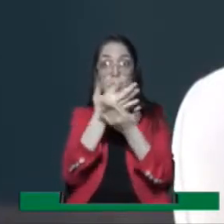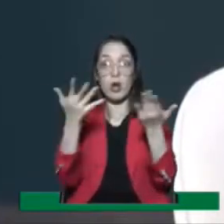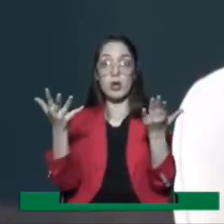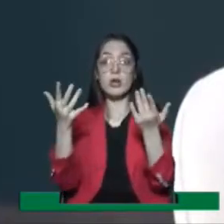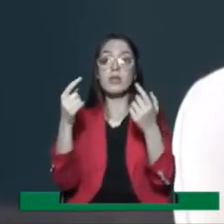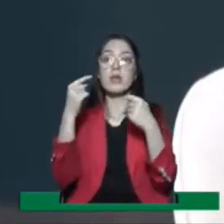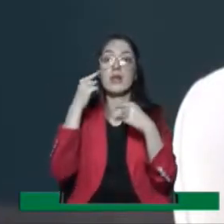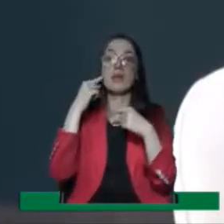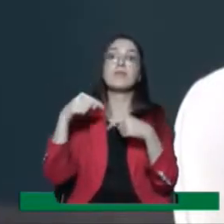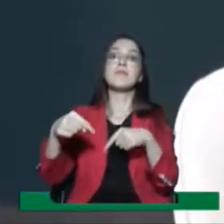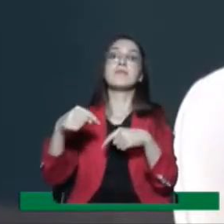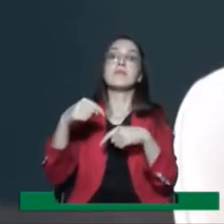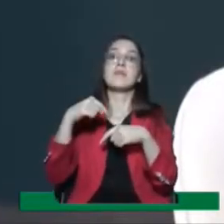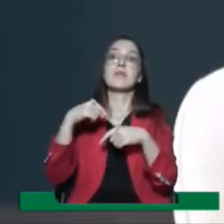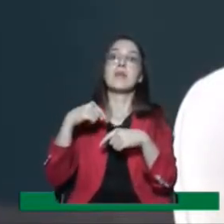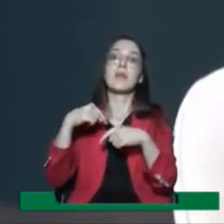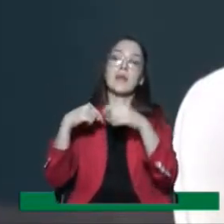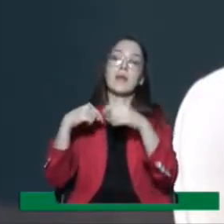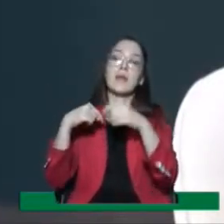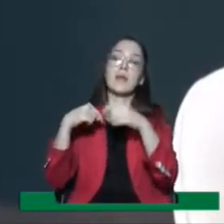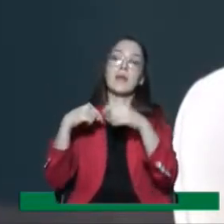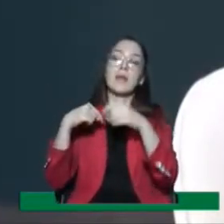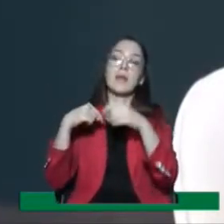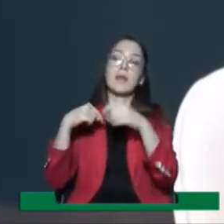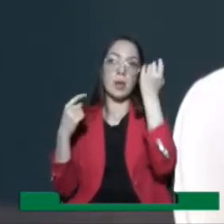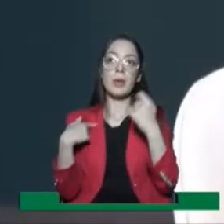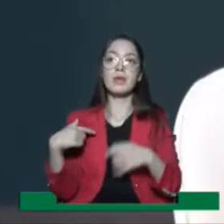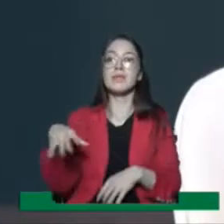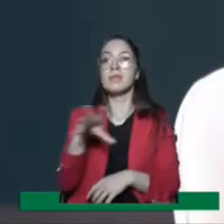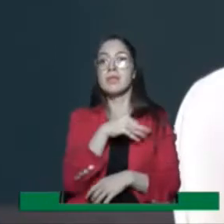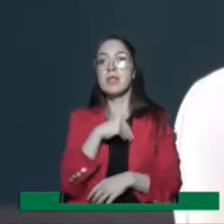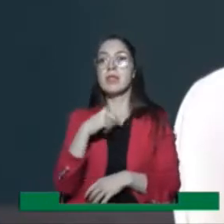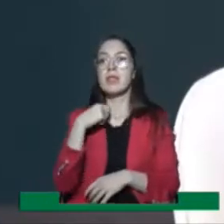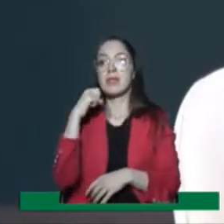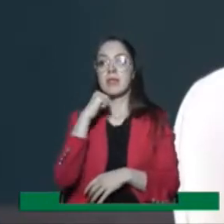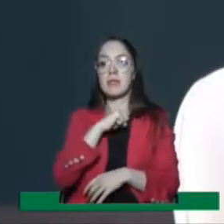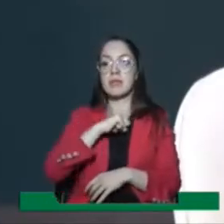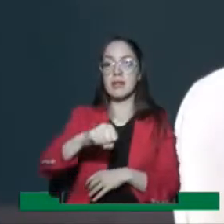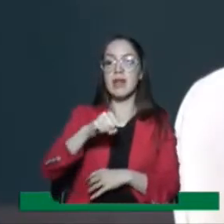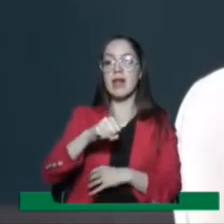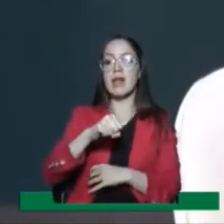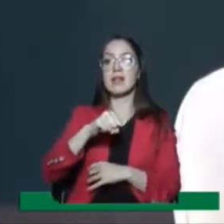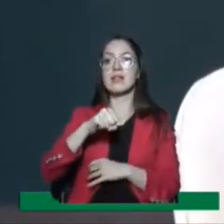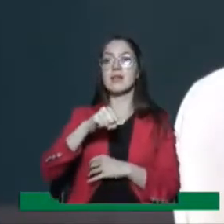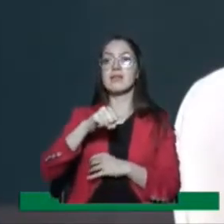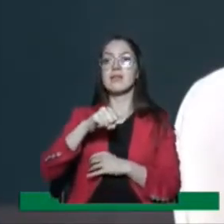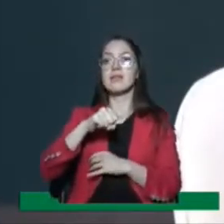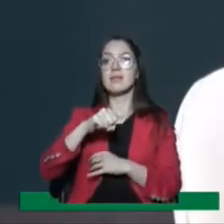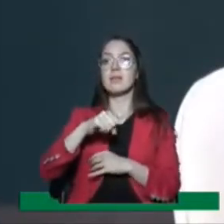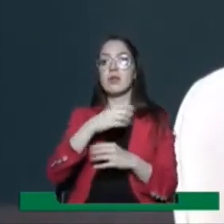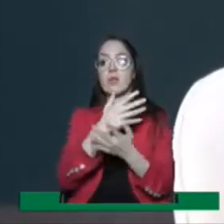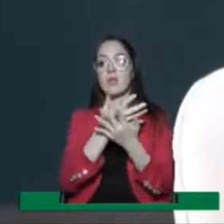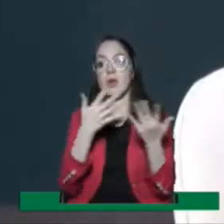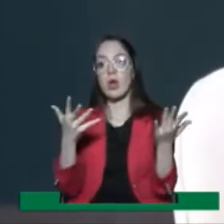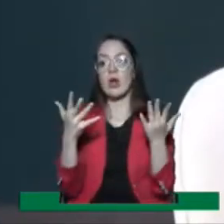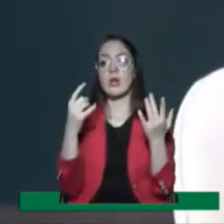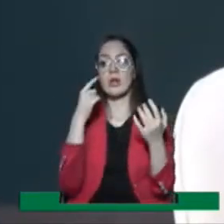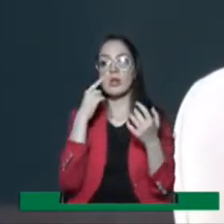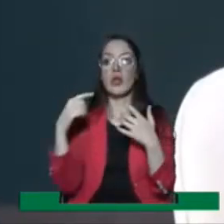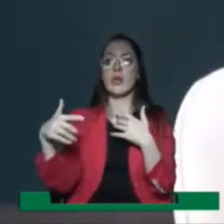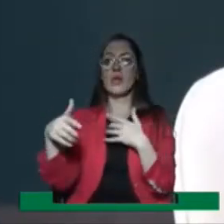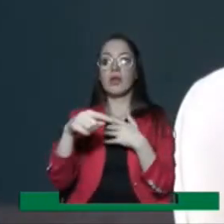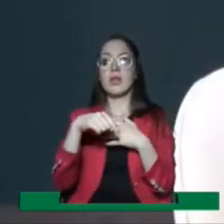como la historia del turismo social como inicia que todos tenemos derecho a la recreación al ocio y como santa elena tiene